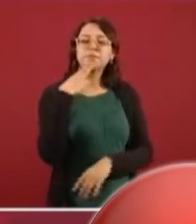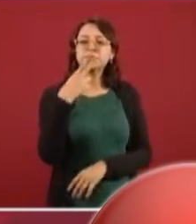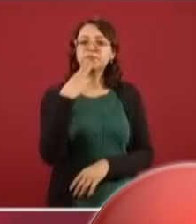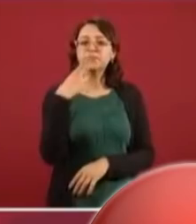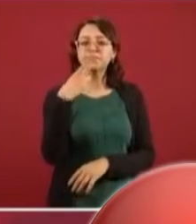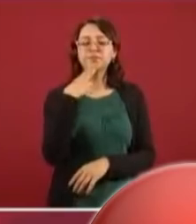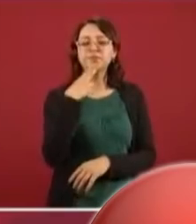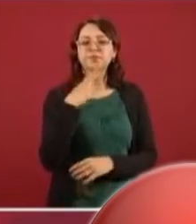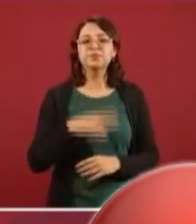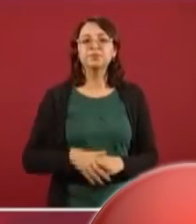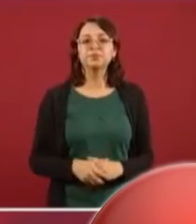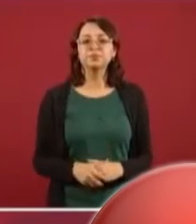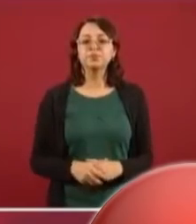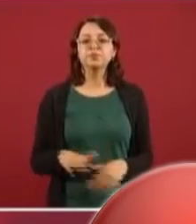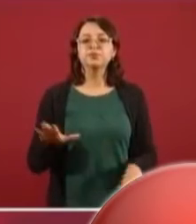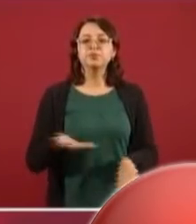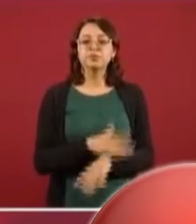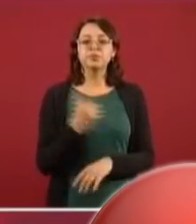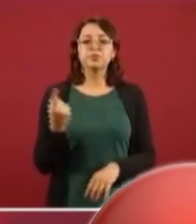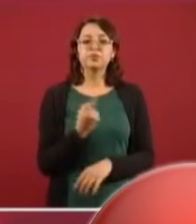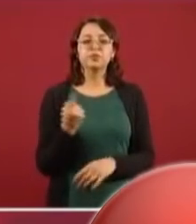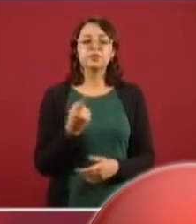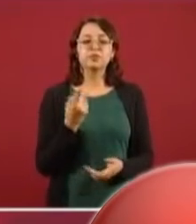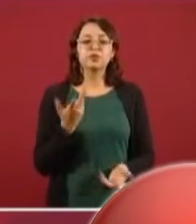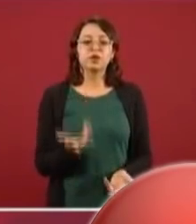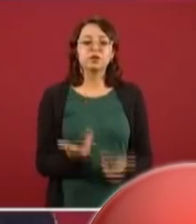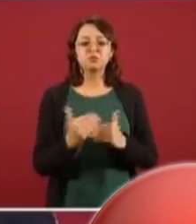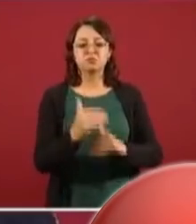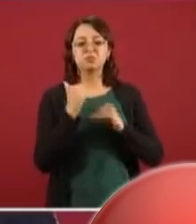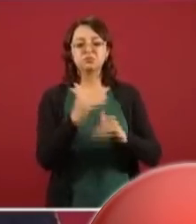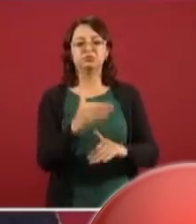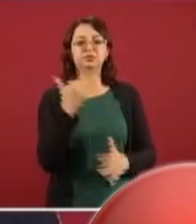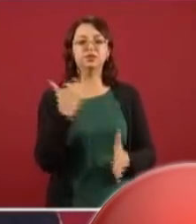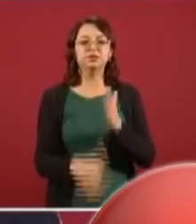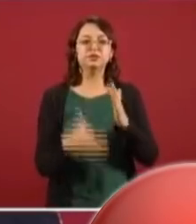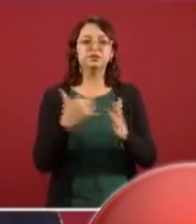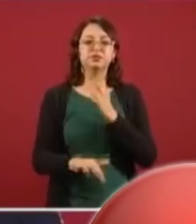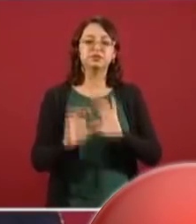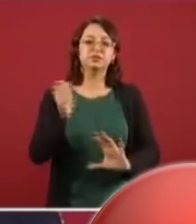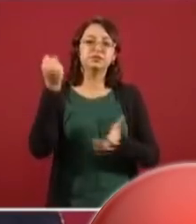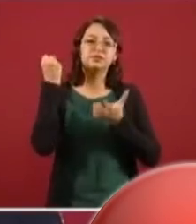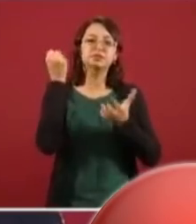porque tienen muchas limitaciones por falta de recursos.